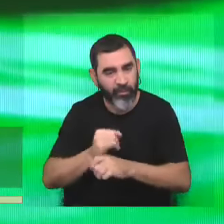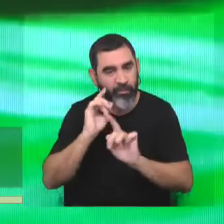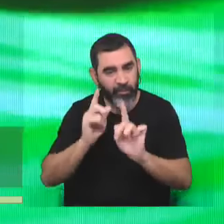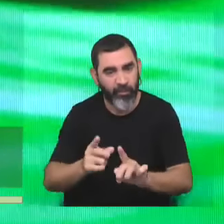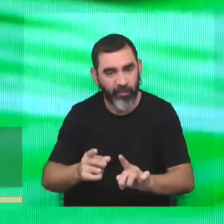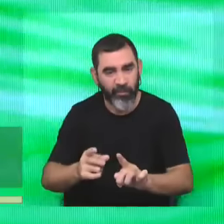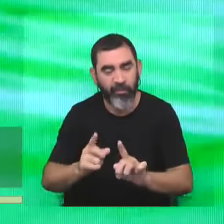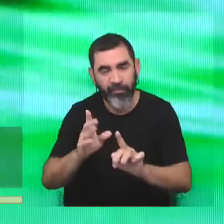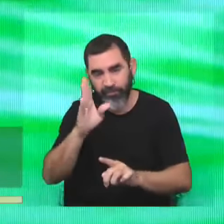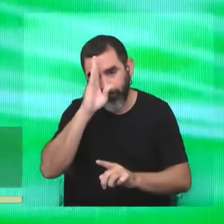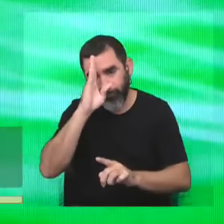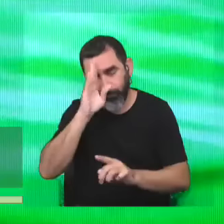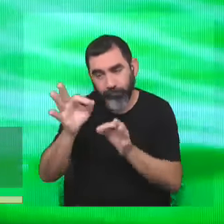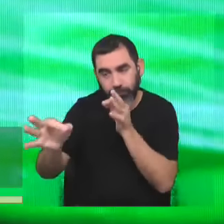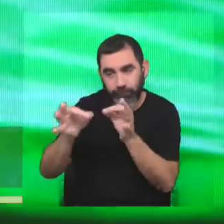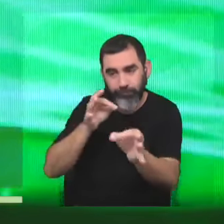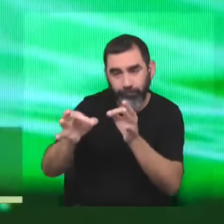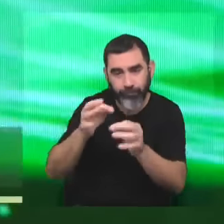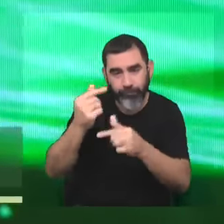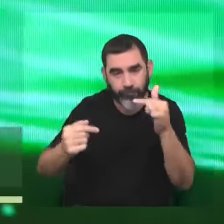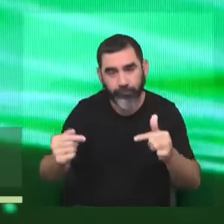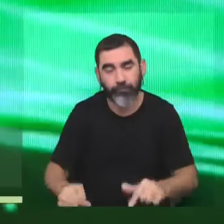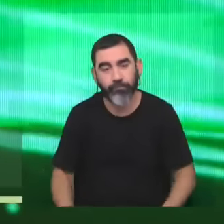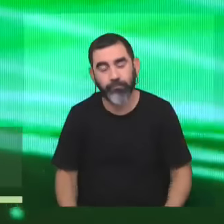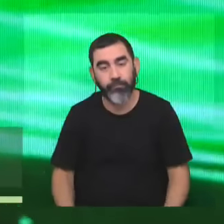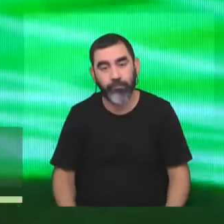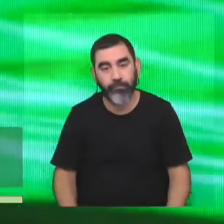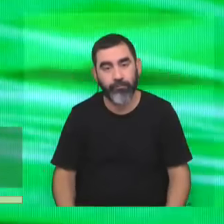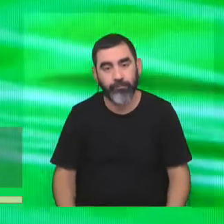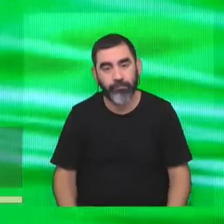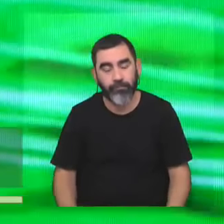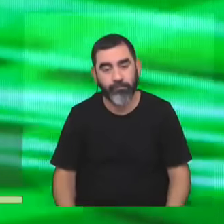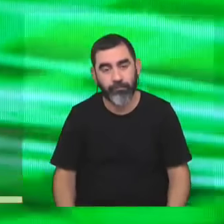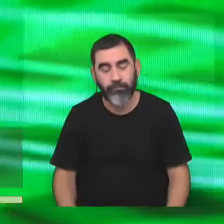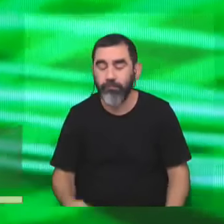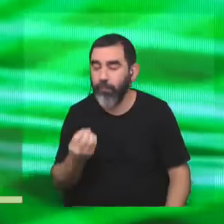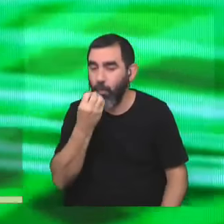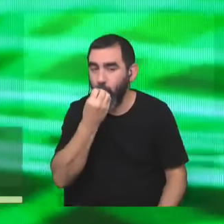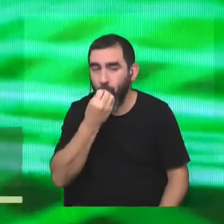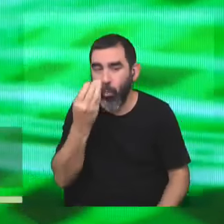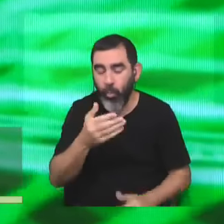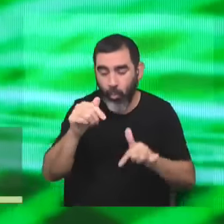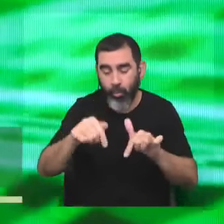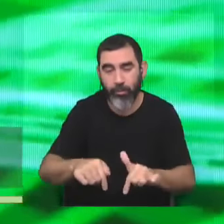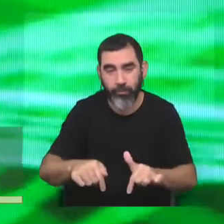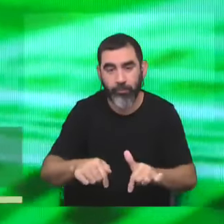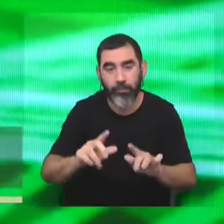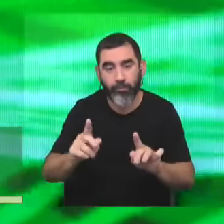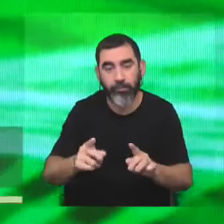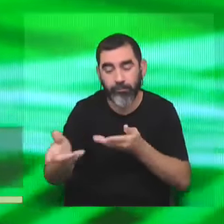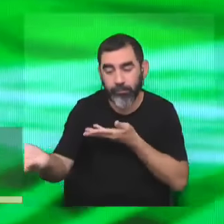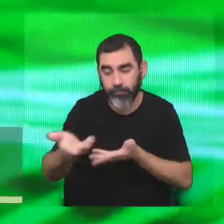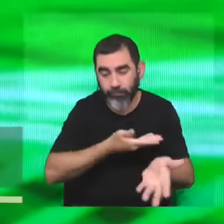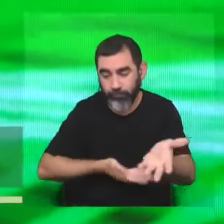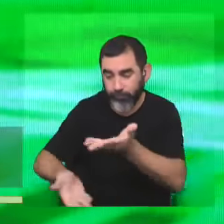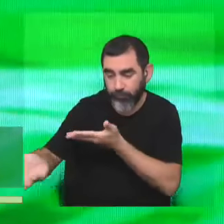aprendemos de eh las estrategias que nos vamos dando y en ese sentido nos parece super rico eh estar acá y también del intercambio que